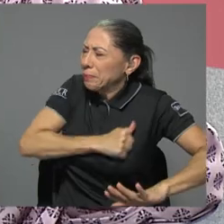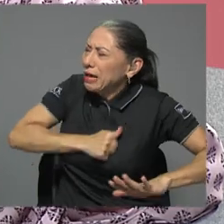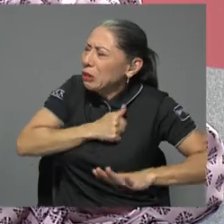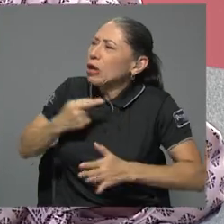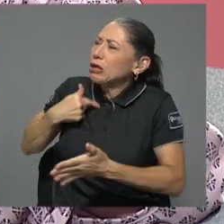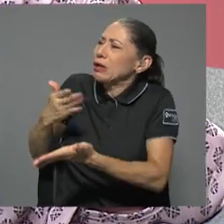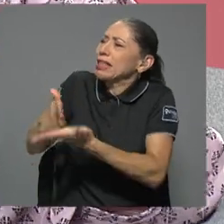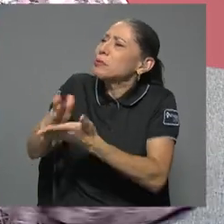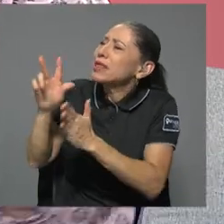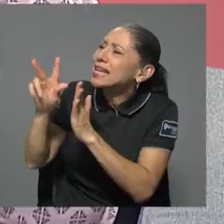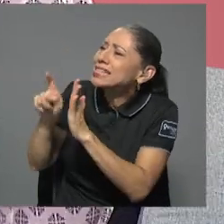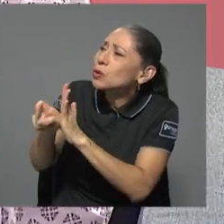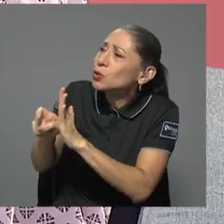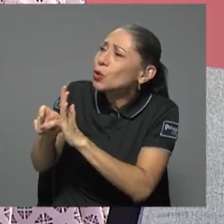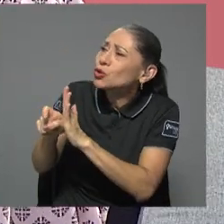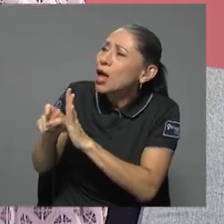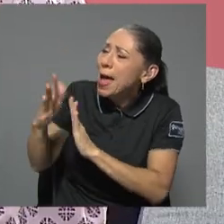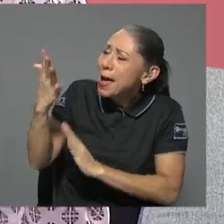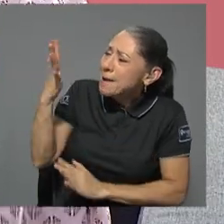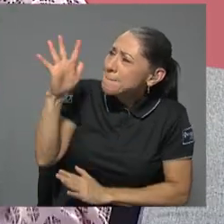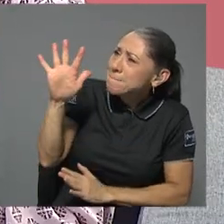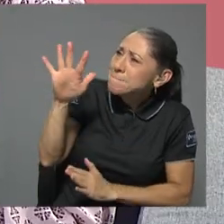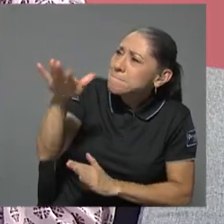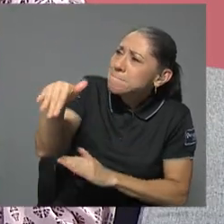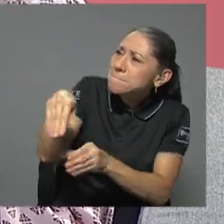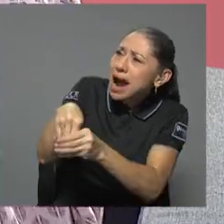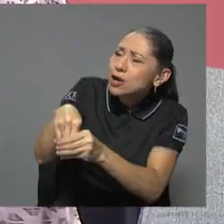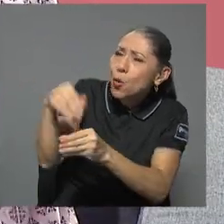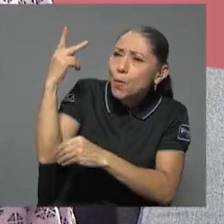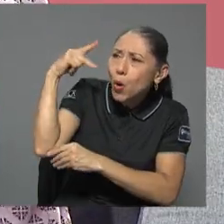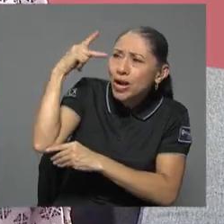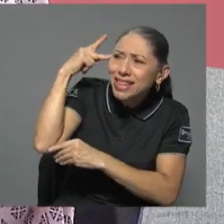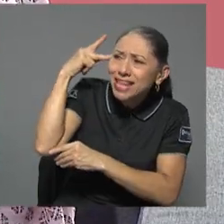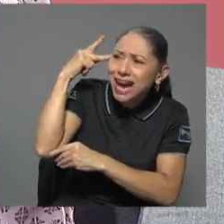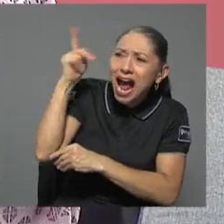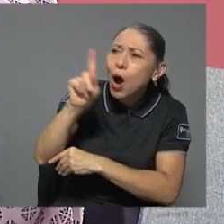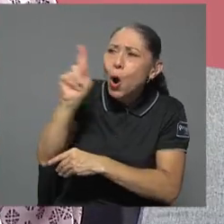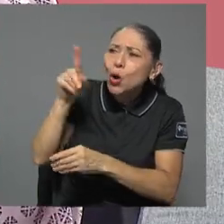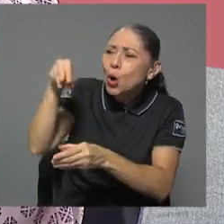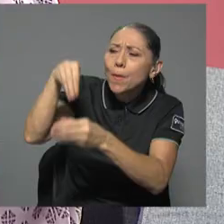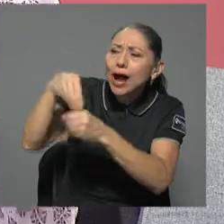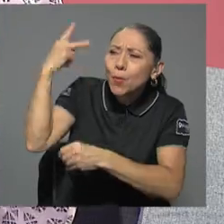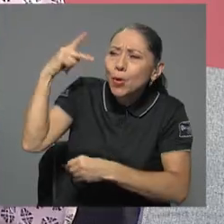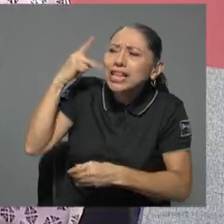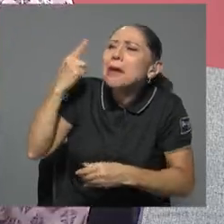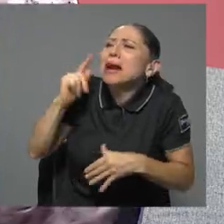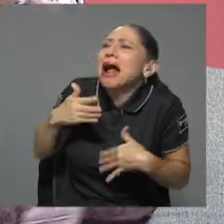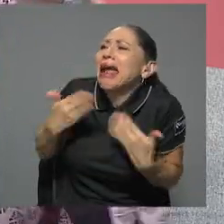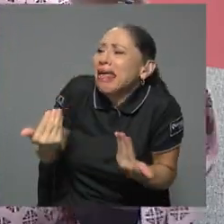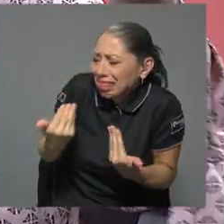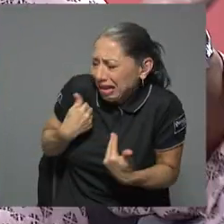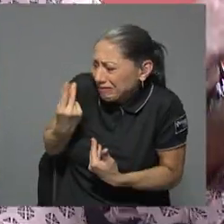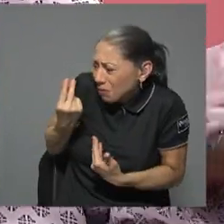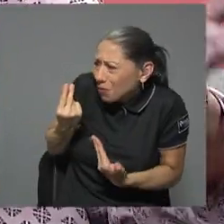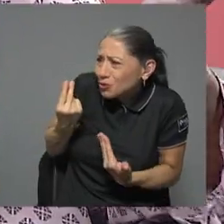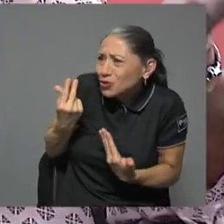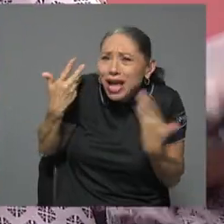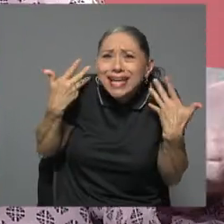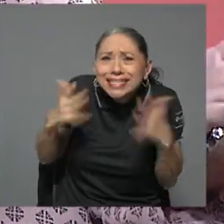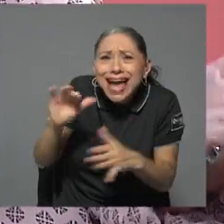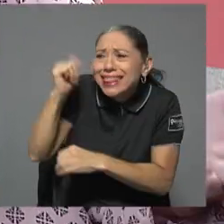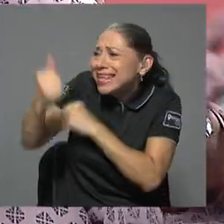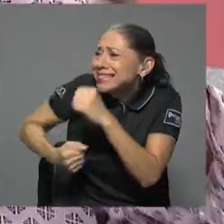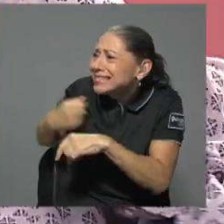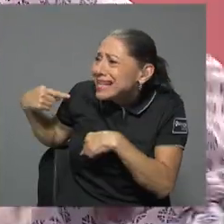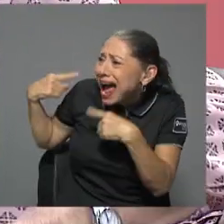segundo tal mano política o no mano política de qué nos sirve tener los recursos tres años han pasado y no